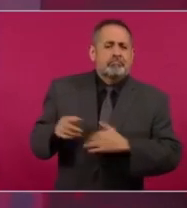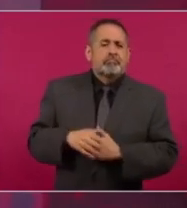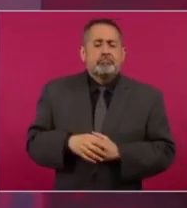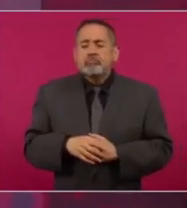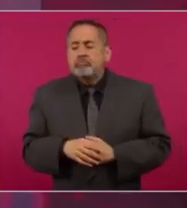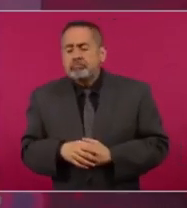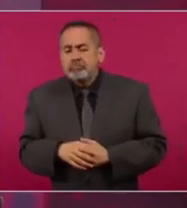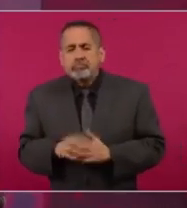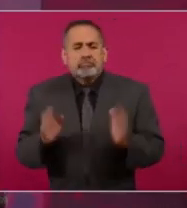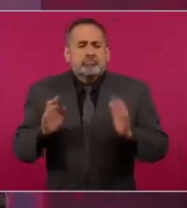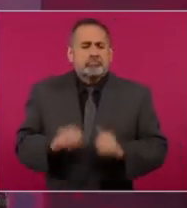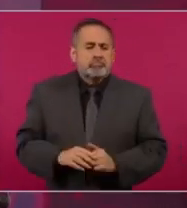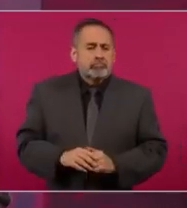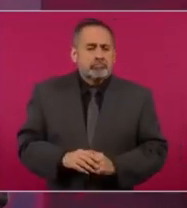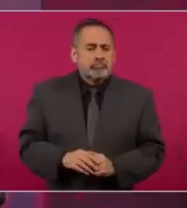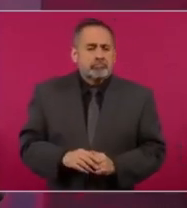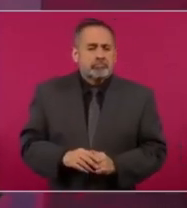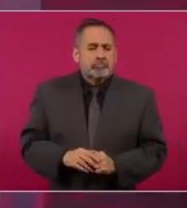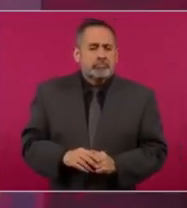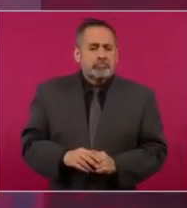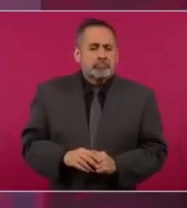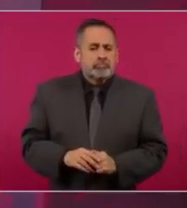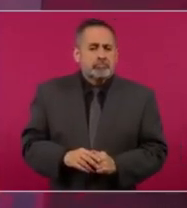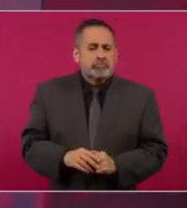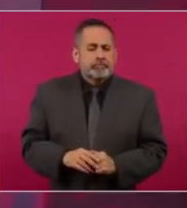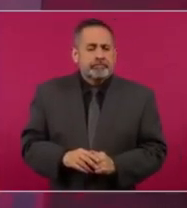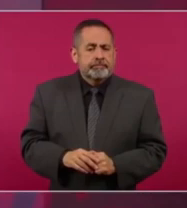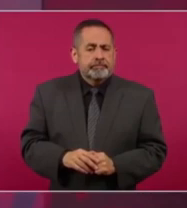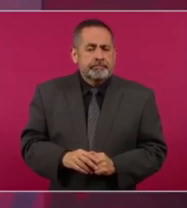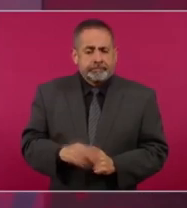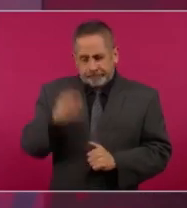manda el asunto